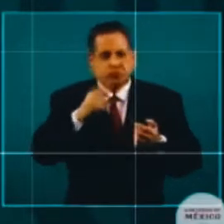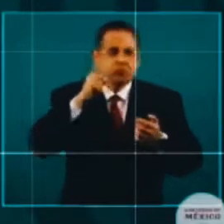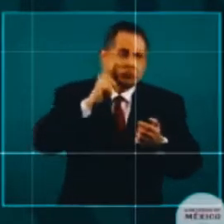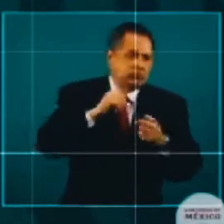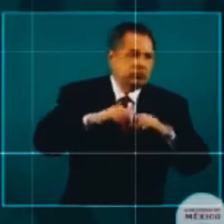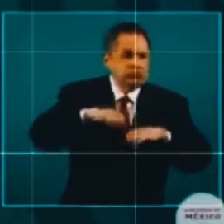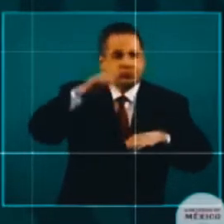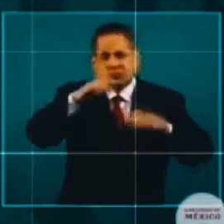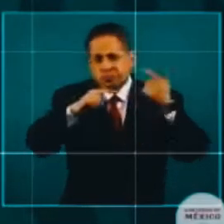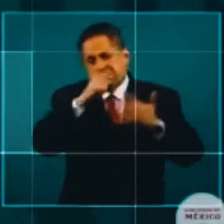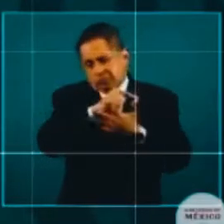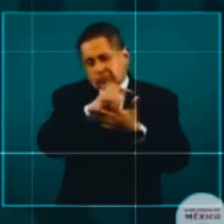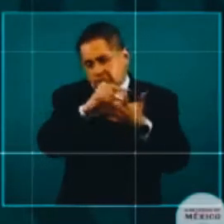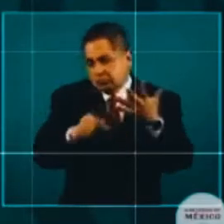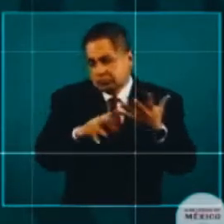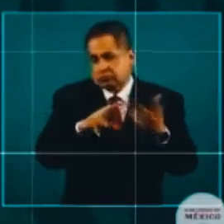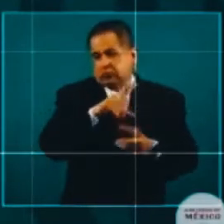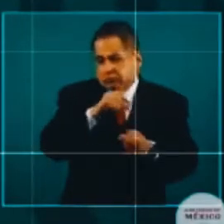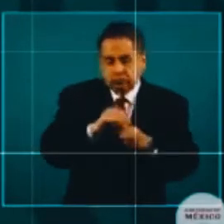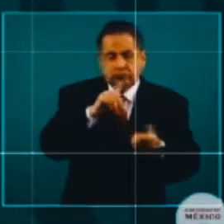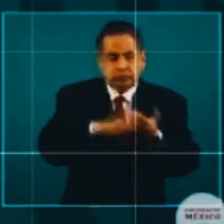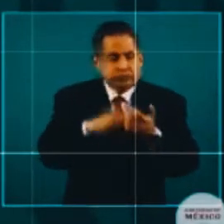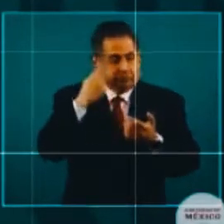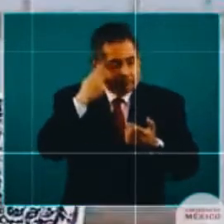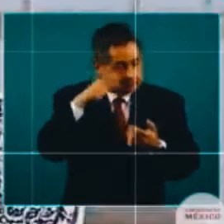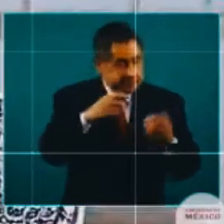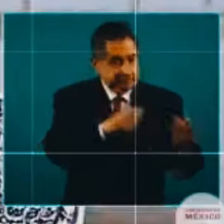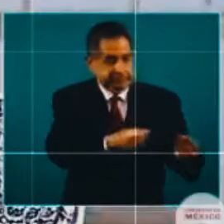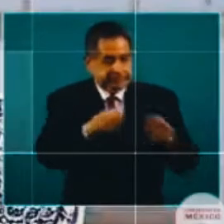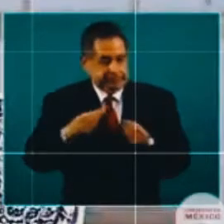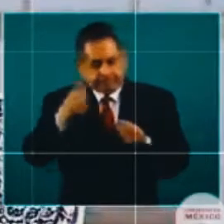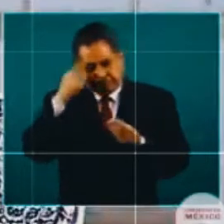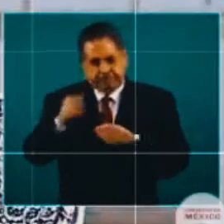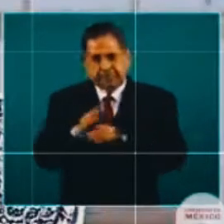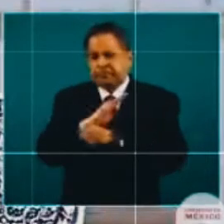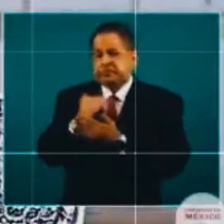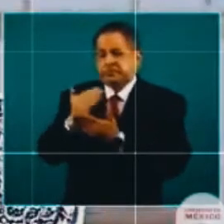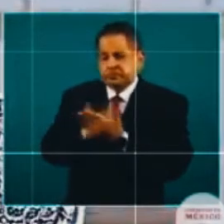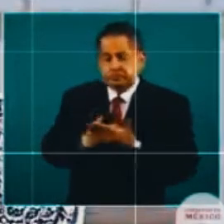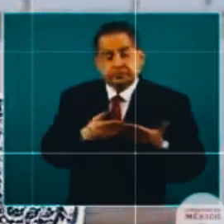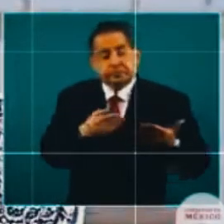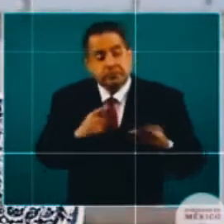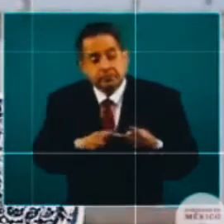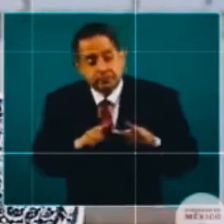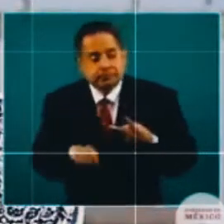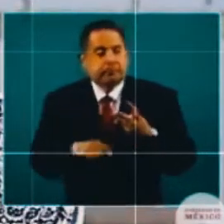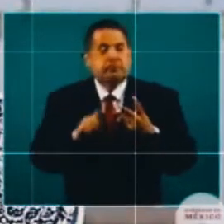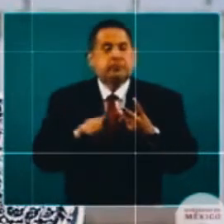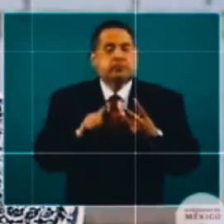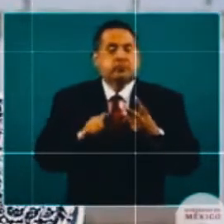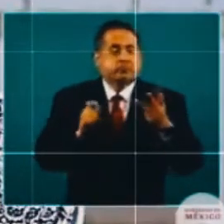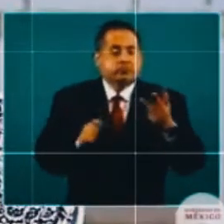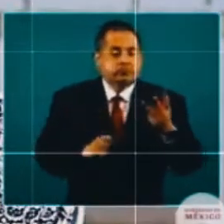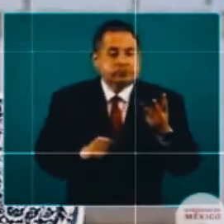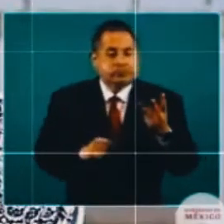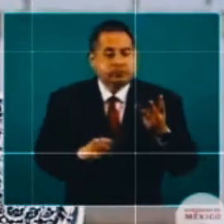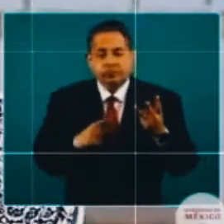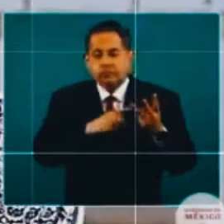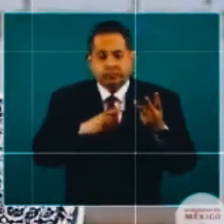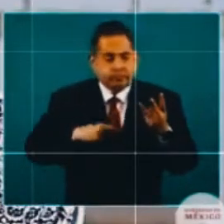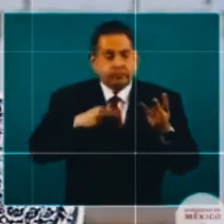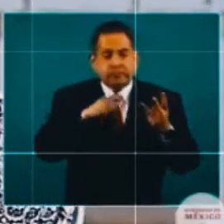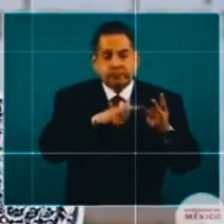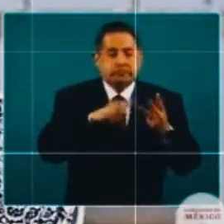Vacunación contra SARS-CoV-2 para la prevención de la COVID-19 en México. Tercero, respetar